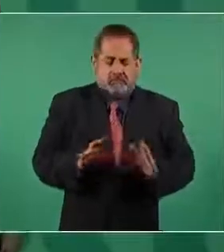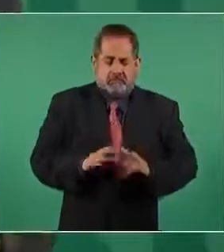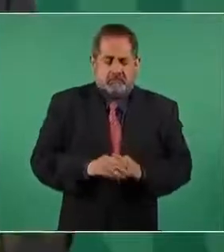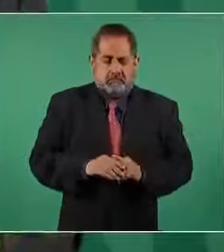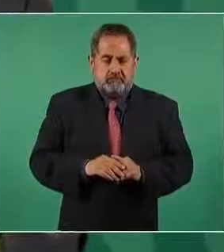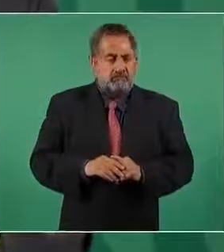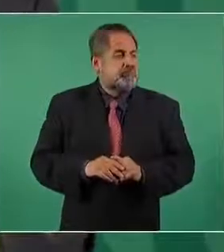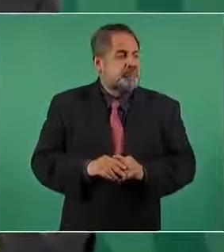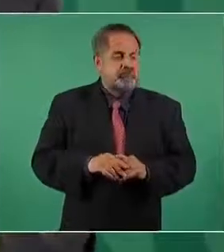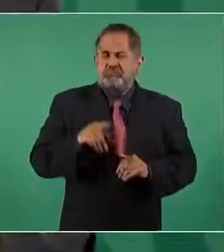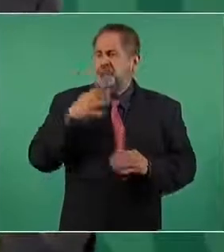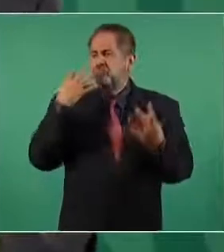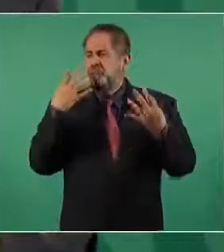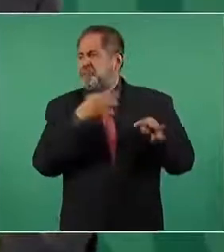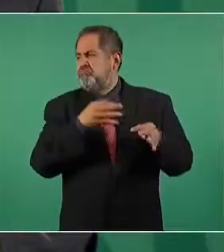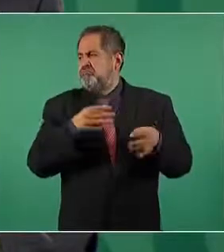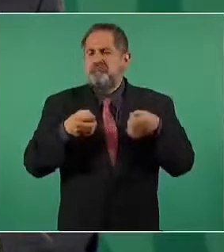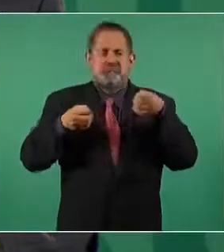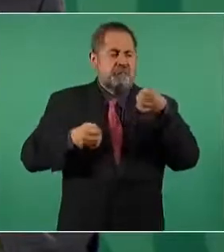juzgarlos,